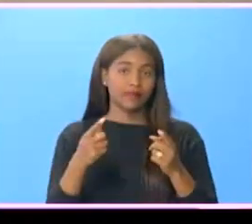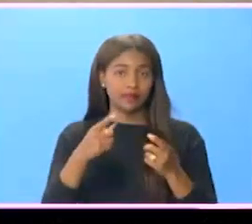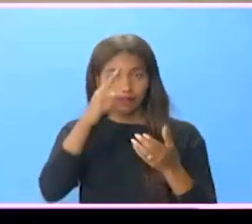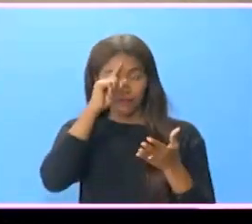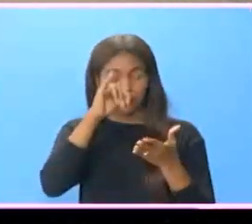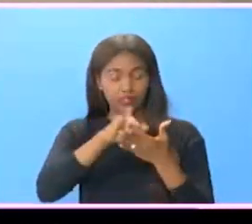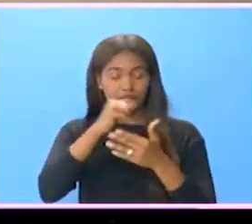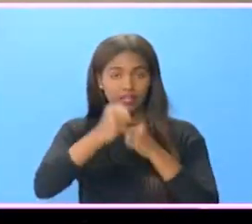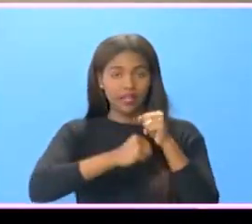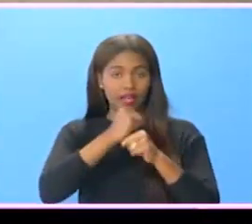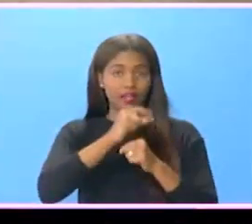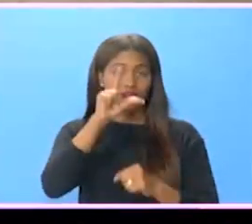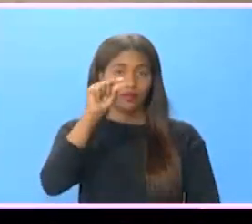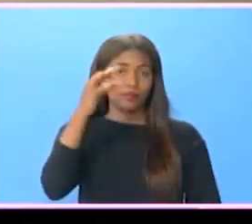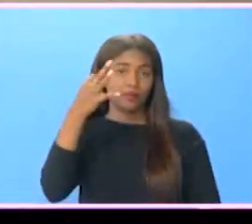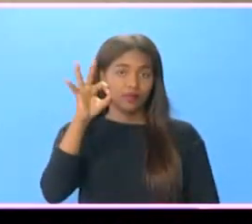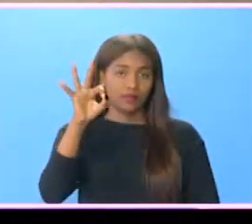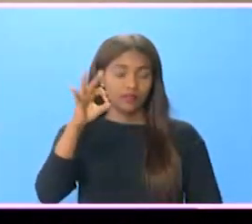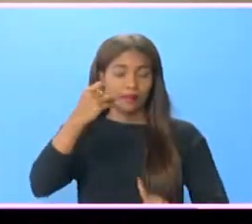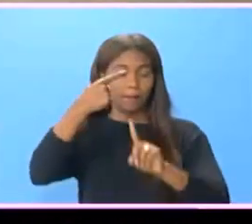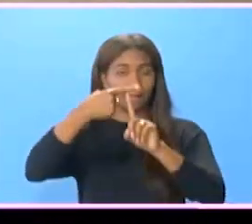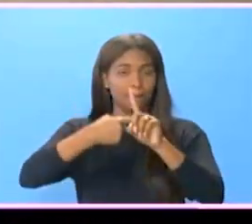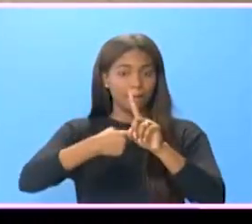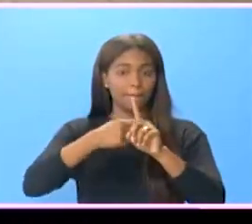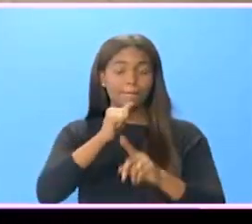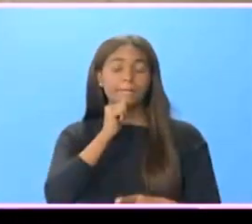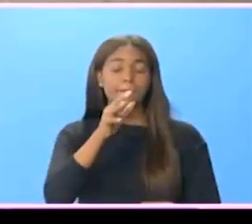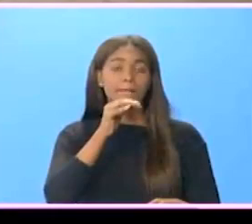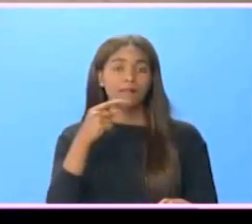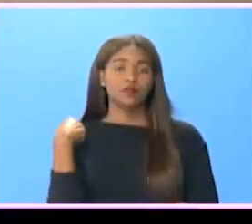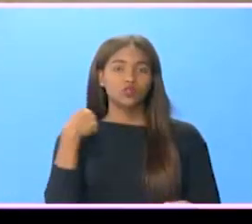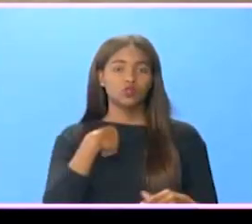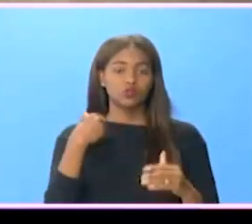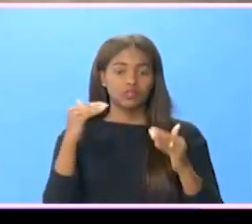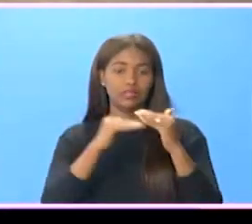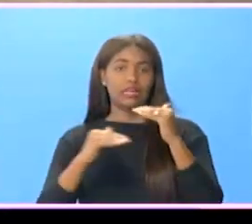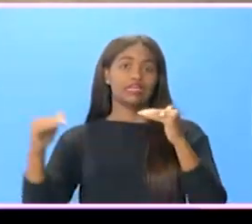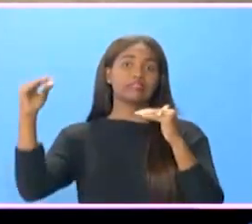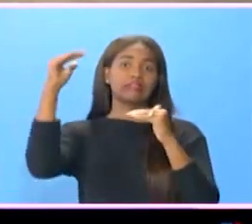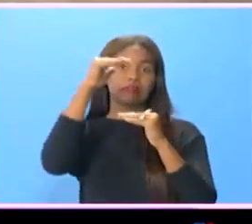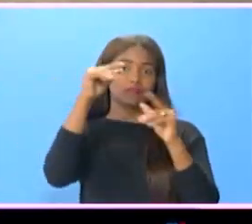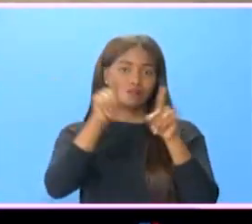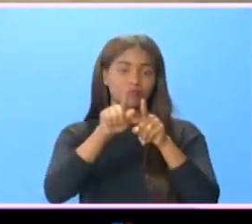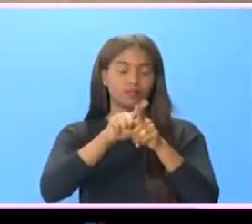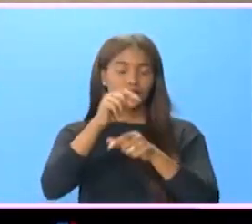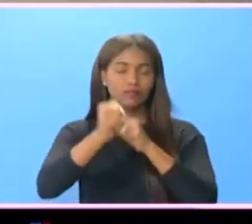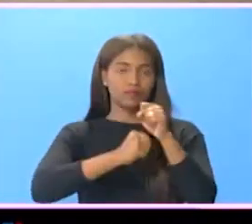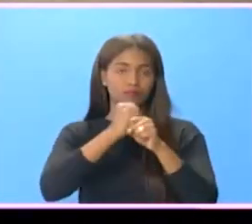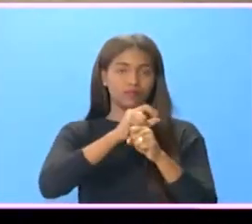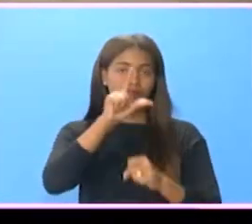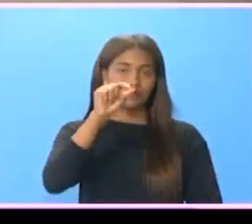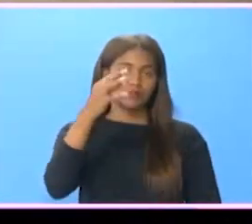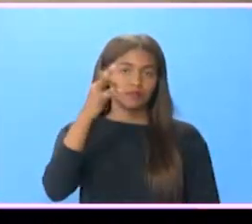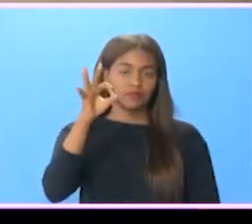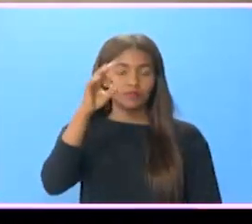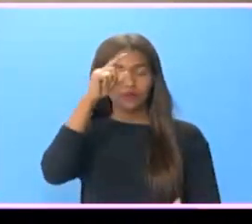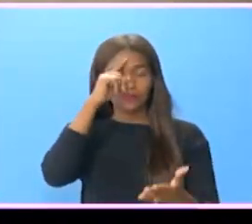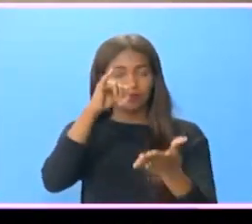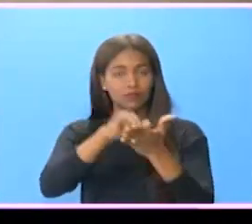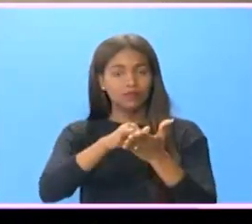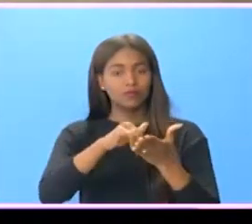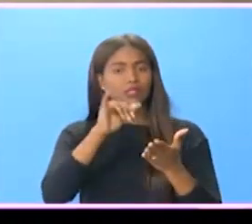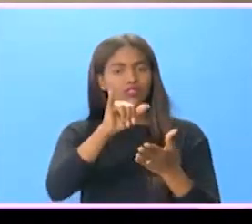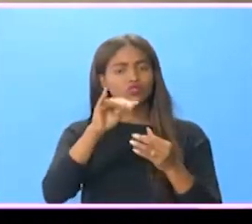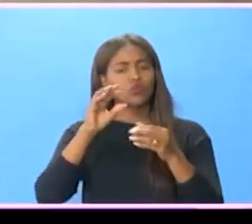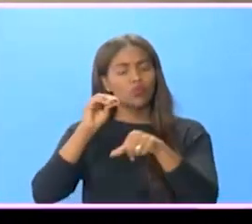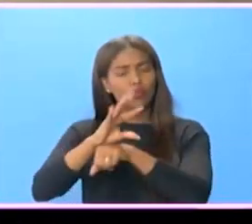año 2019. El mes de mayo estuvimos por encima también del 2019. Por lo tanto, esas son